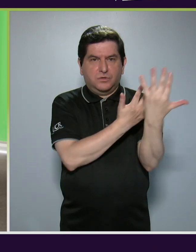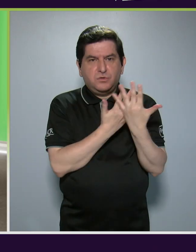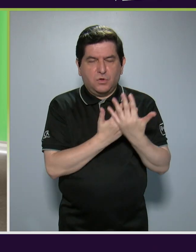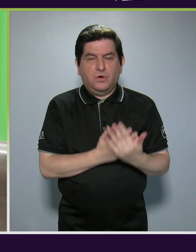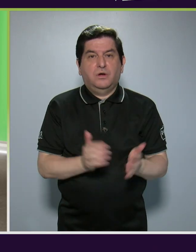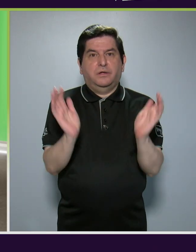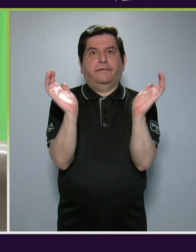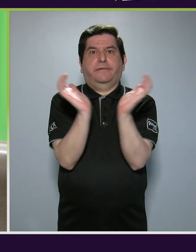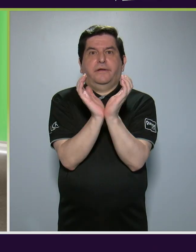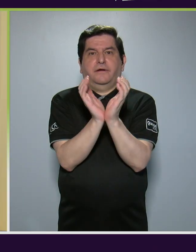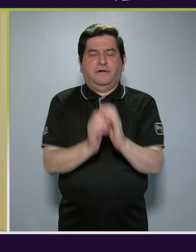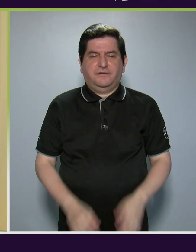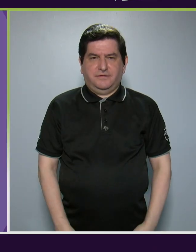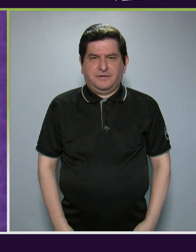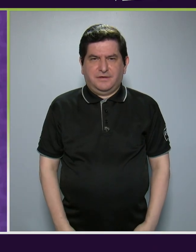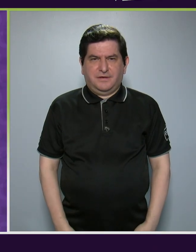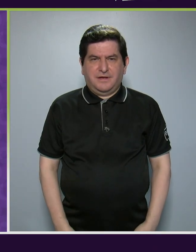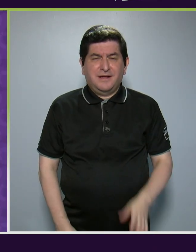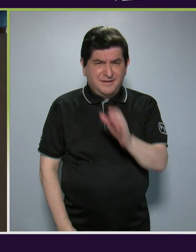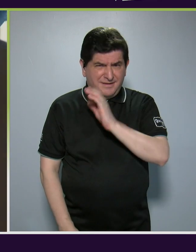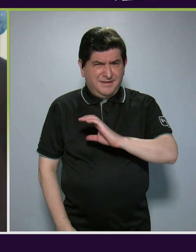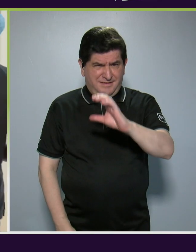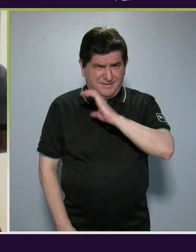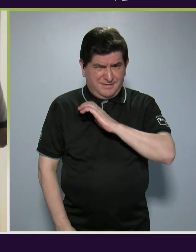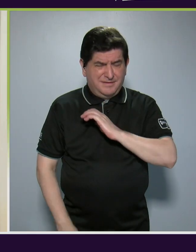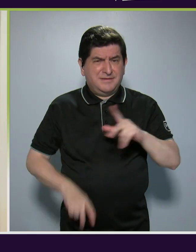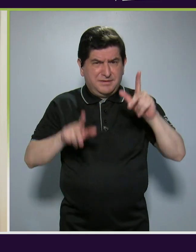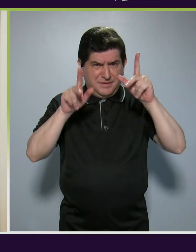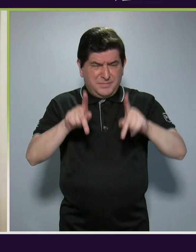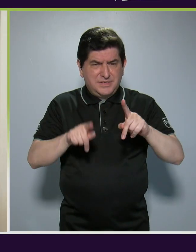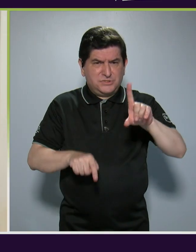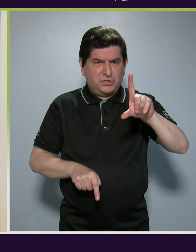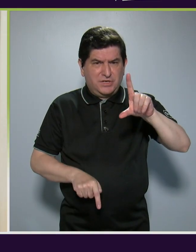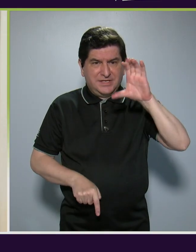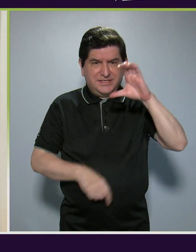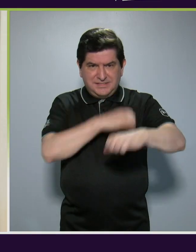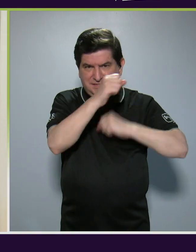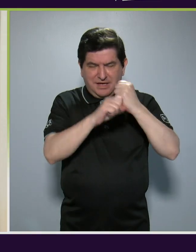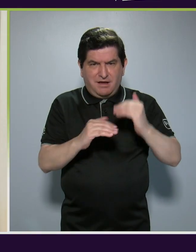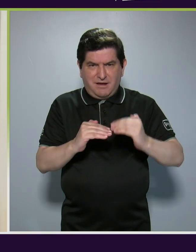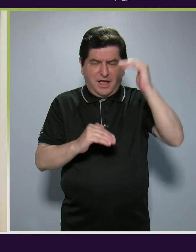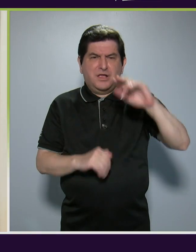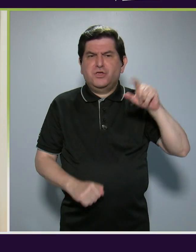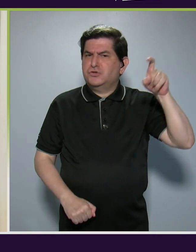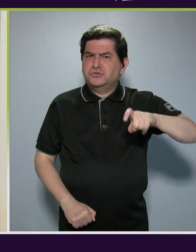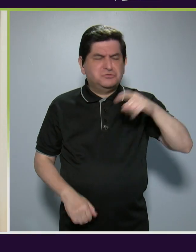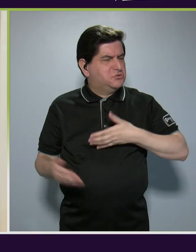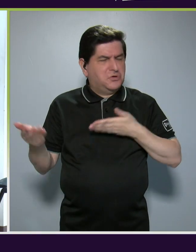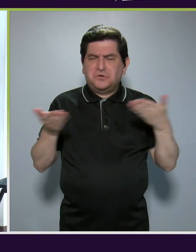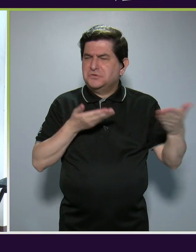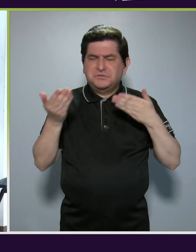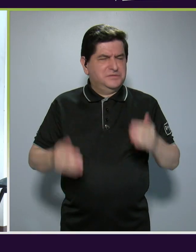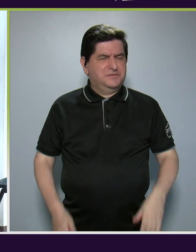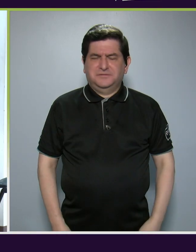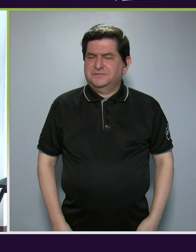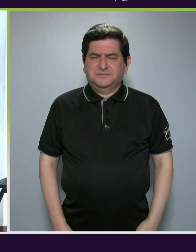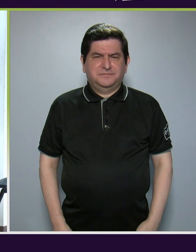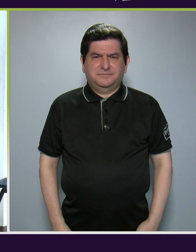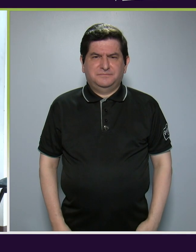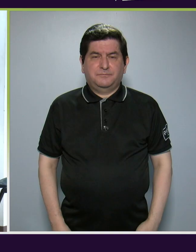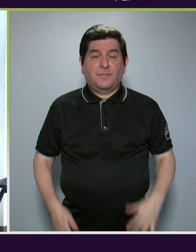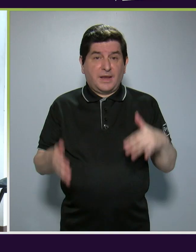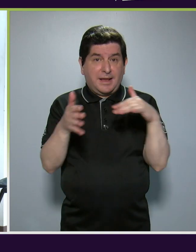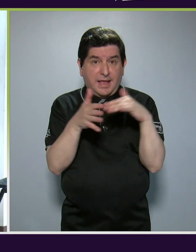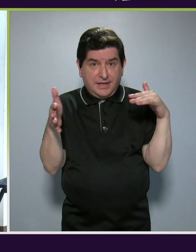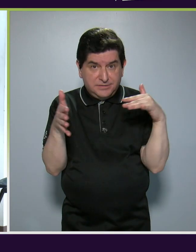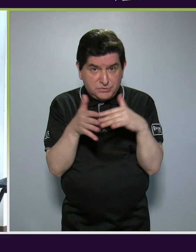caja, digamos, mucho de lo que se ha caracterizado a las personas centenarias es que no necesariamente requieren de esos servicios de atención. Hubo un estudio